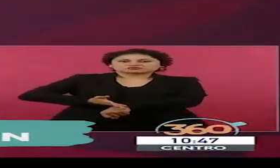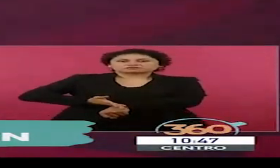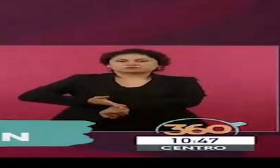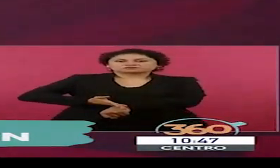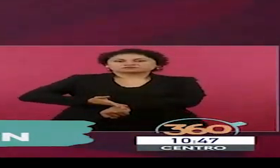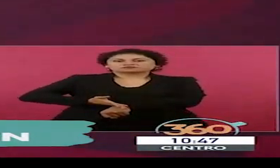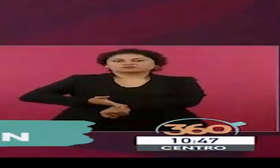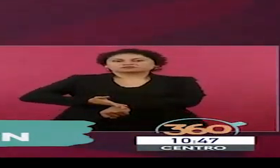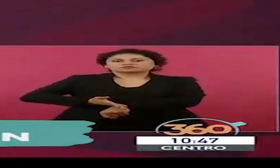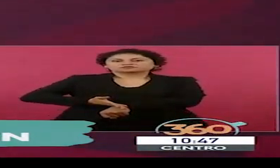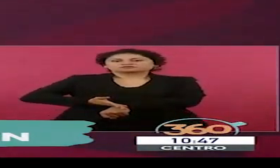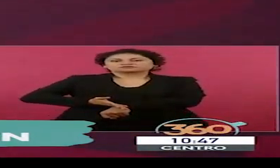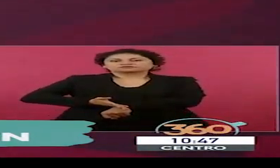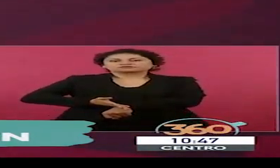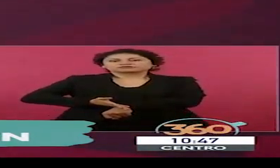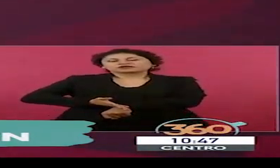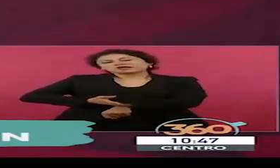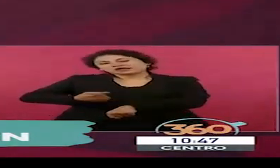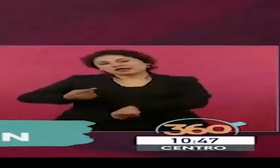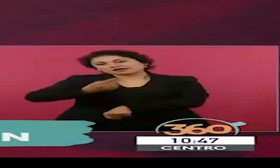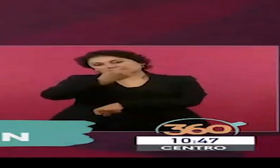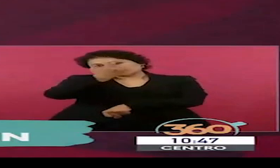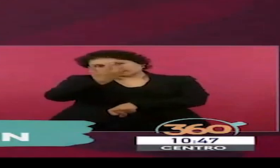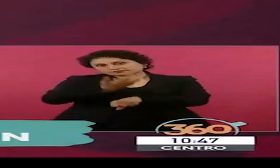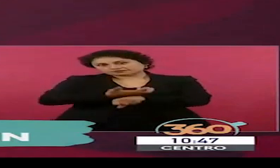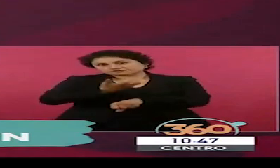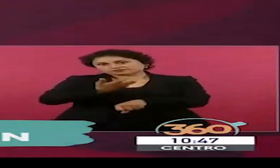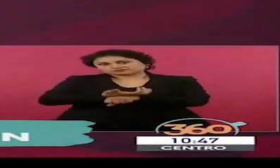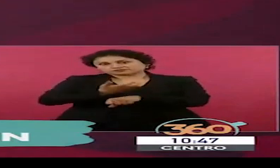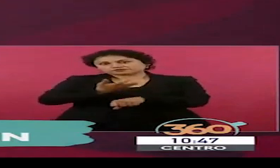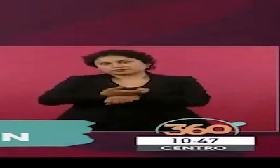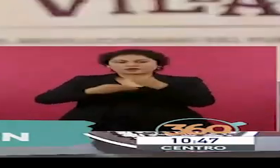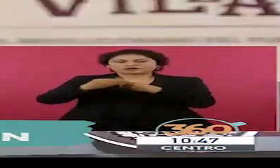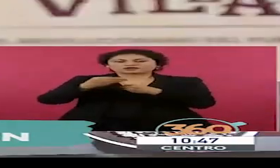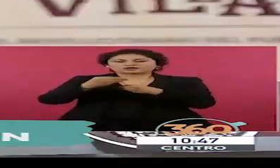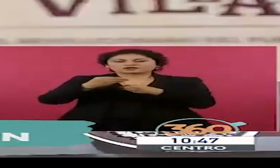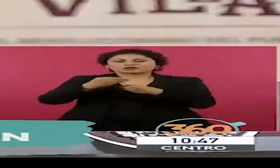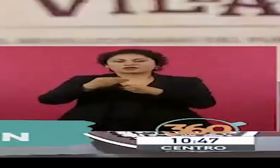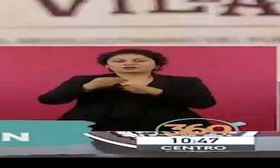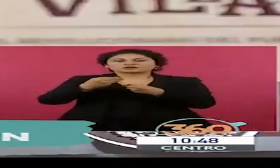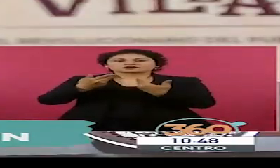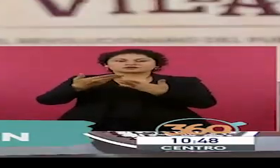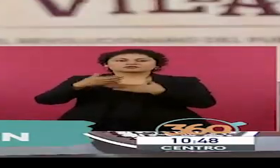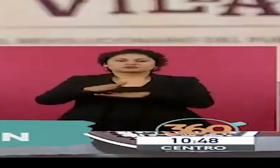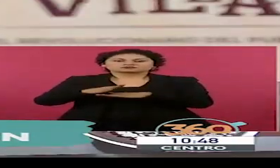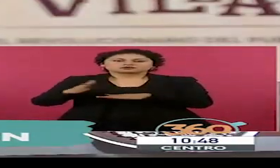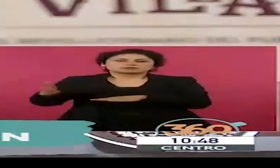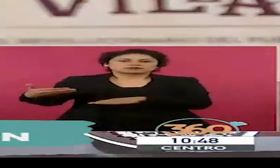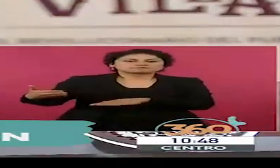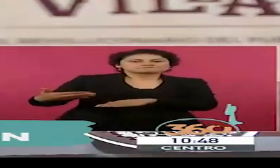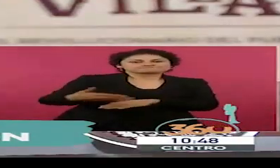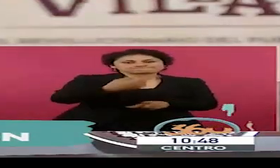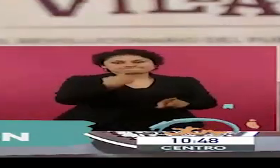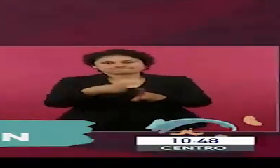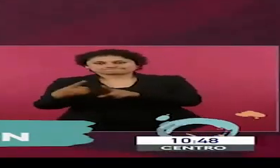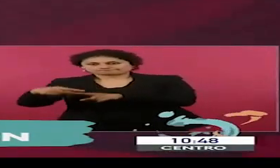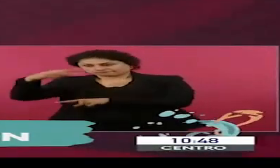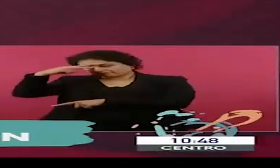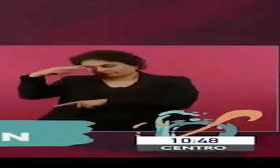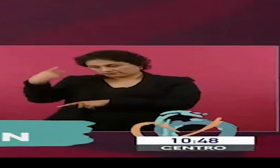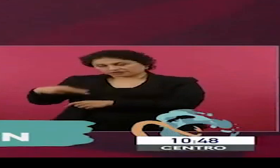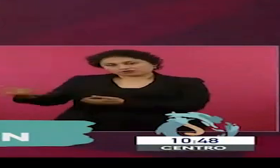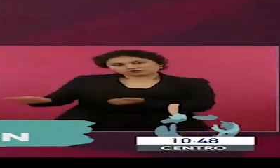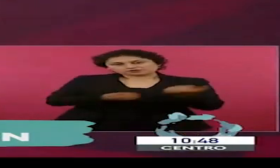consumir en Estados Unidos alimentos relacionados con la pesca de México